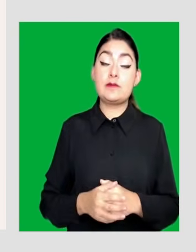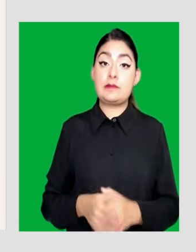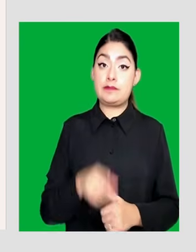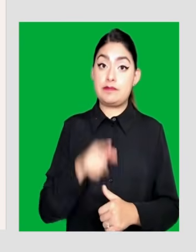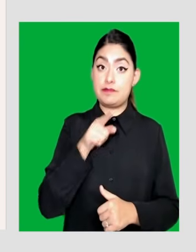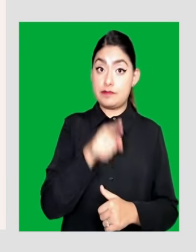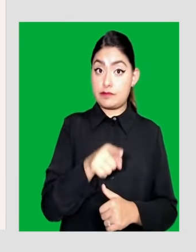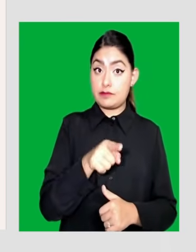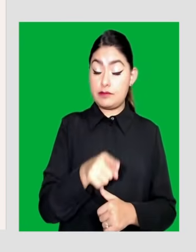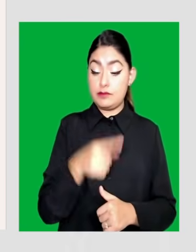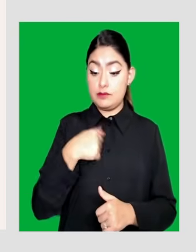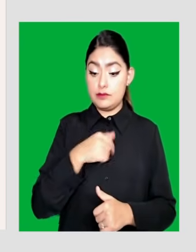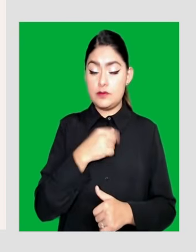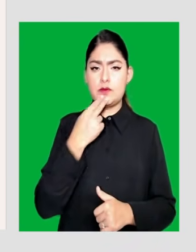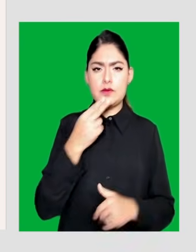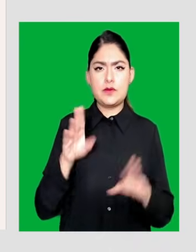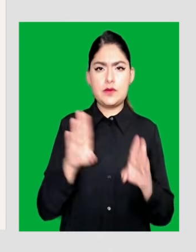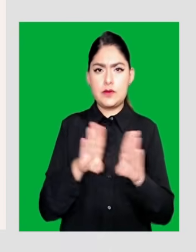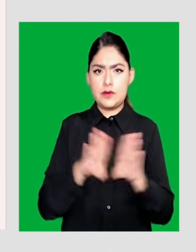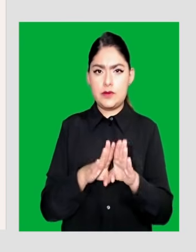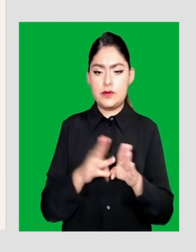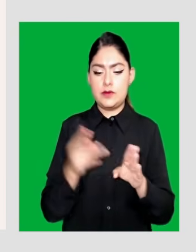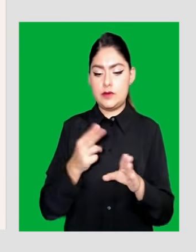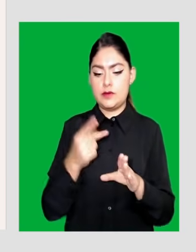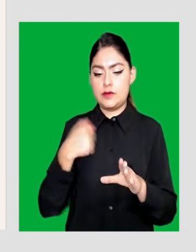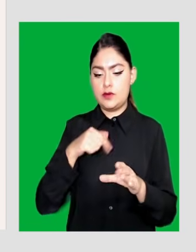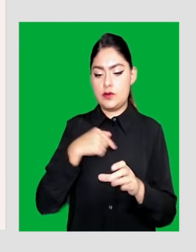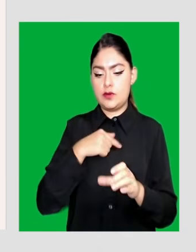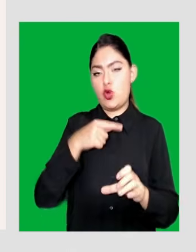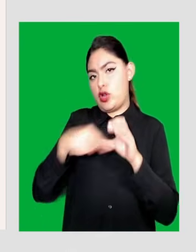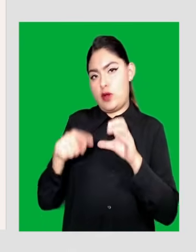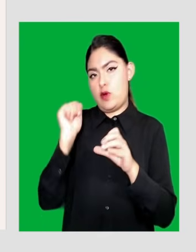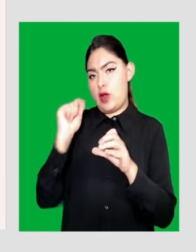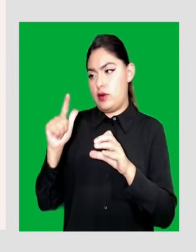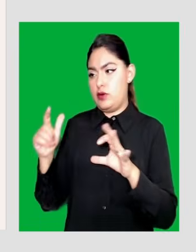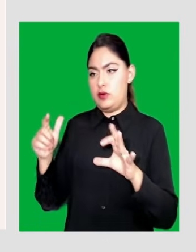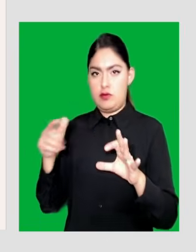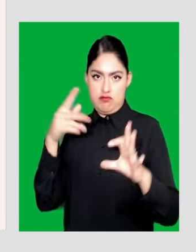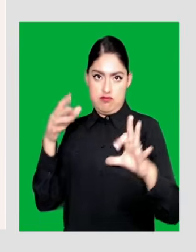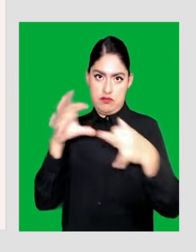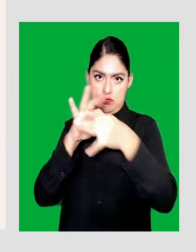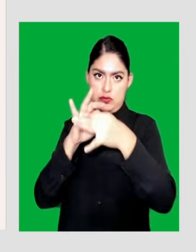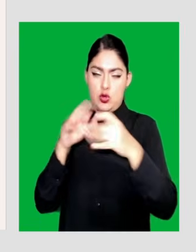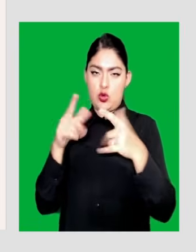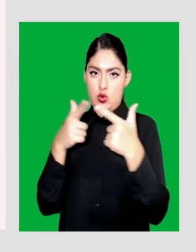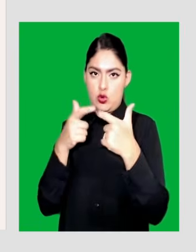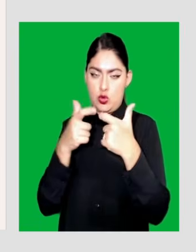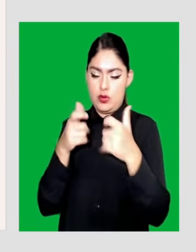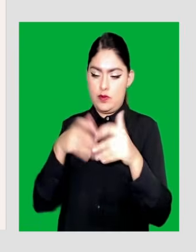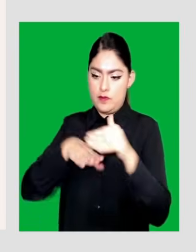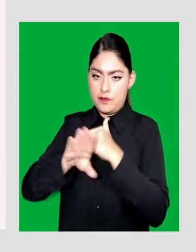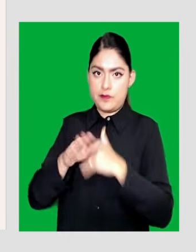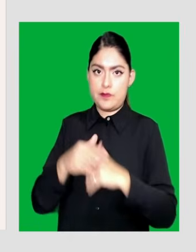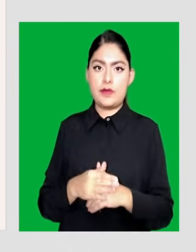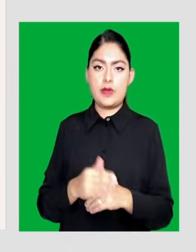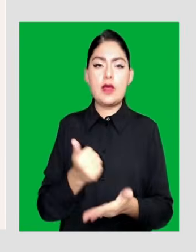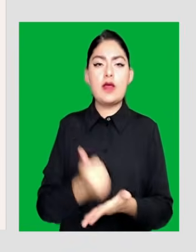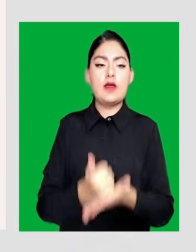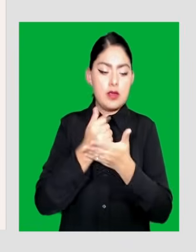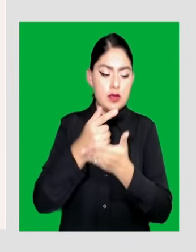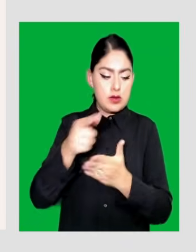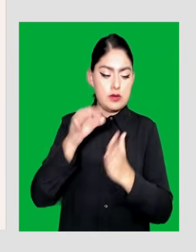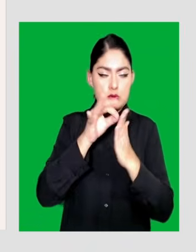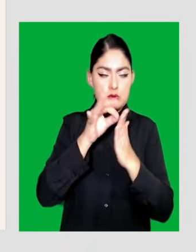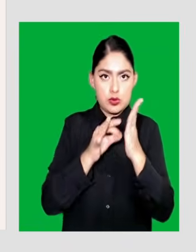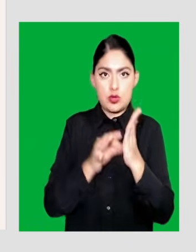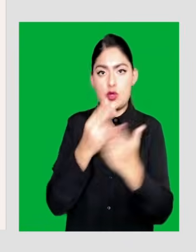Esta plataforma es una herramienta desarrollada por Google y permite a los usuarios crear sus propios mapas. Es muy similar a